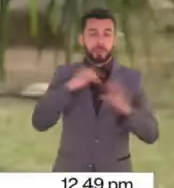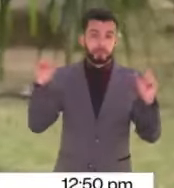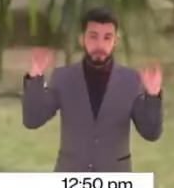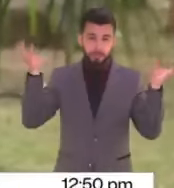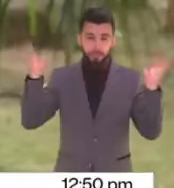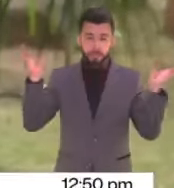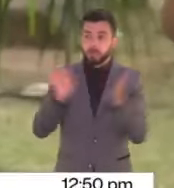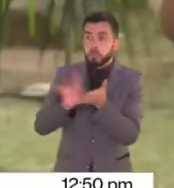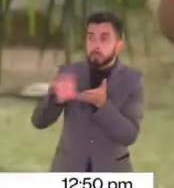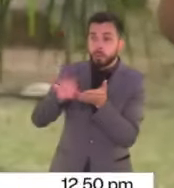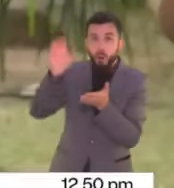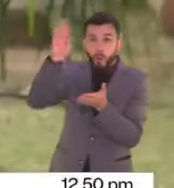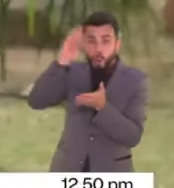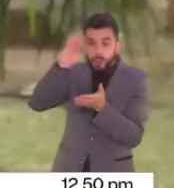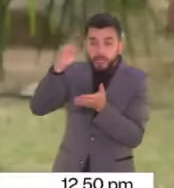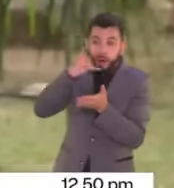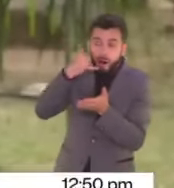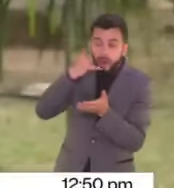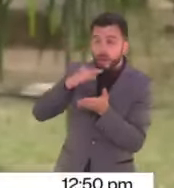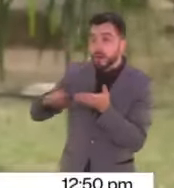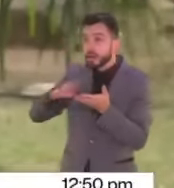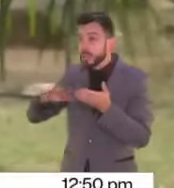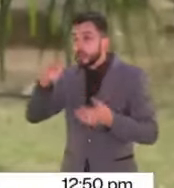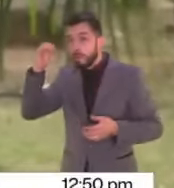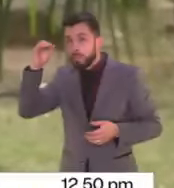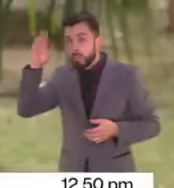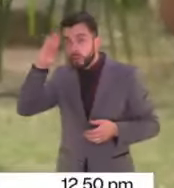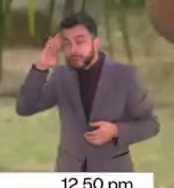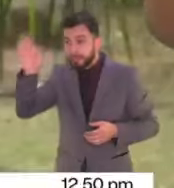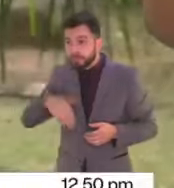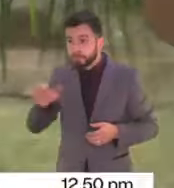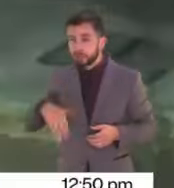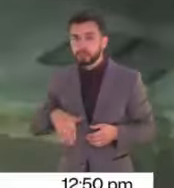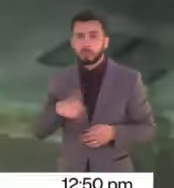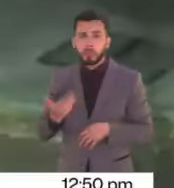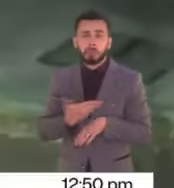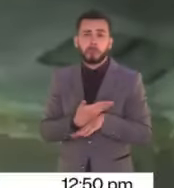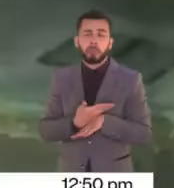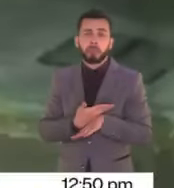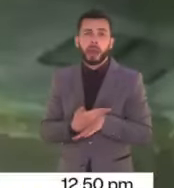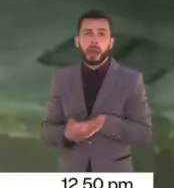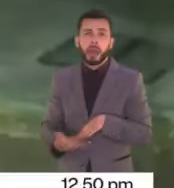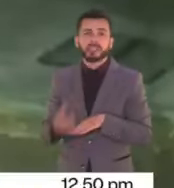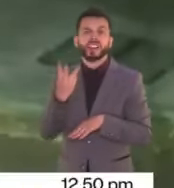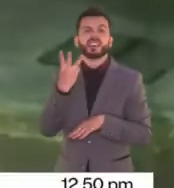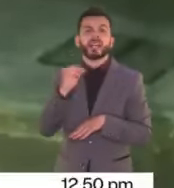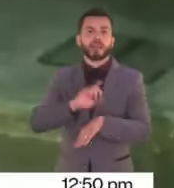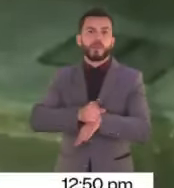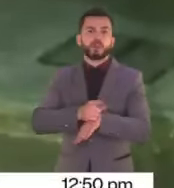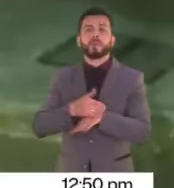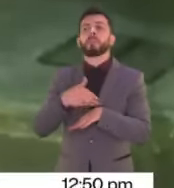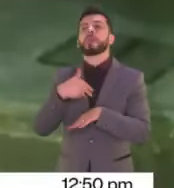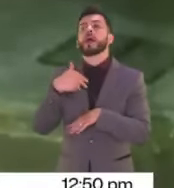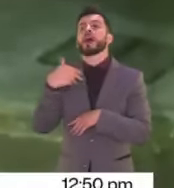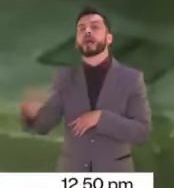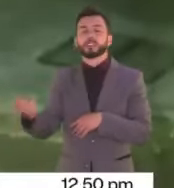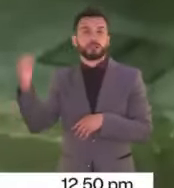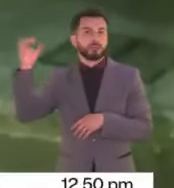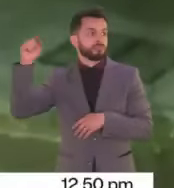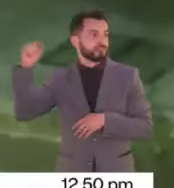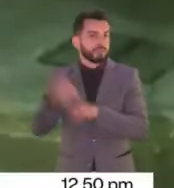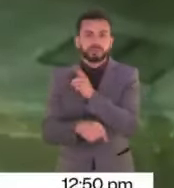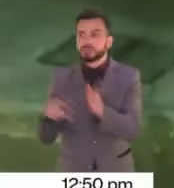a la policía, pero pues desafortunadamente la autoridad vino a aparecer como media hora después del hecho.